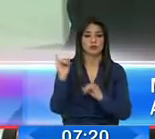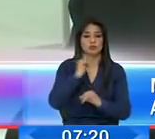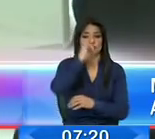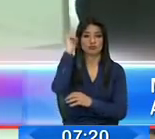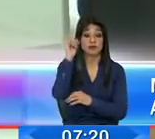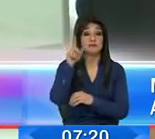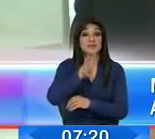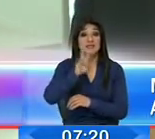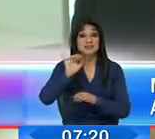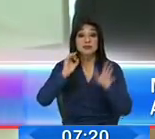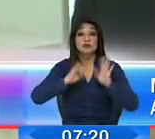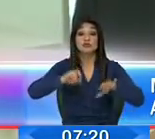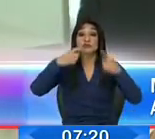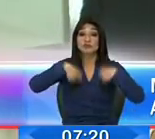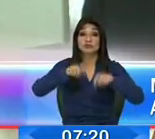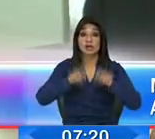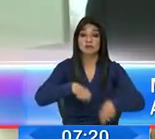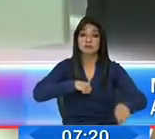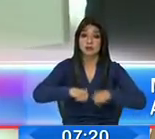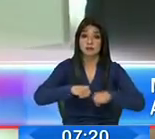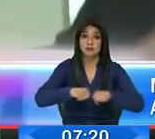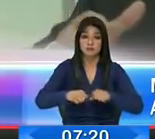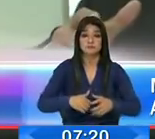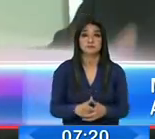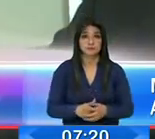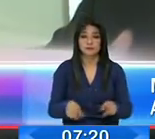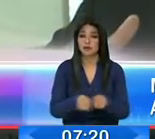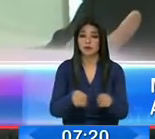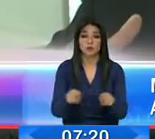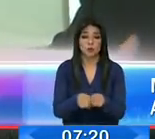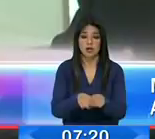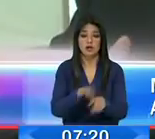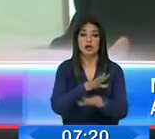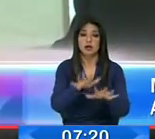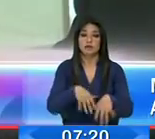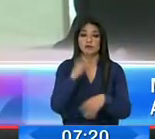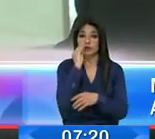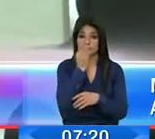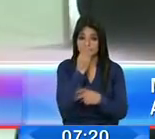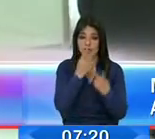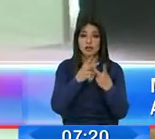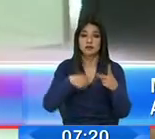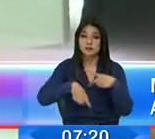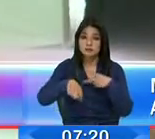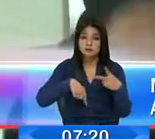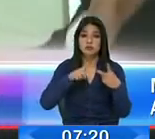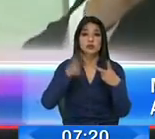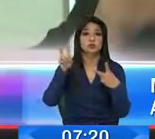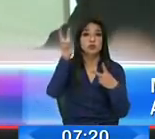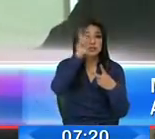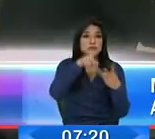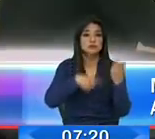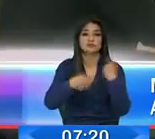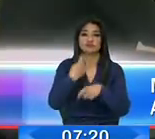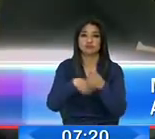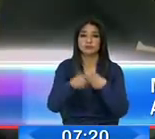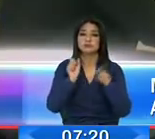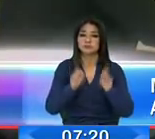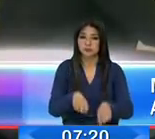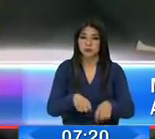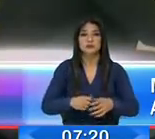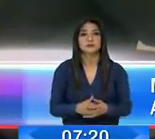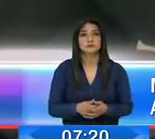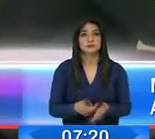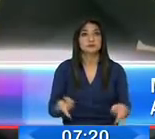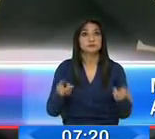27 contratos de inversión en trámite, que son, asimismo, agroforestal, transporte, turismo y comercial. También aseguró que